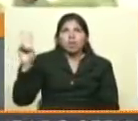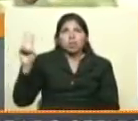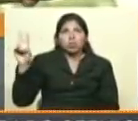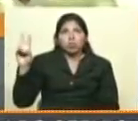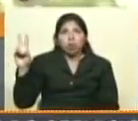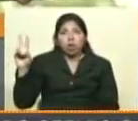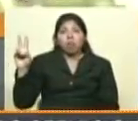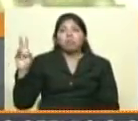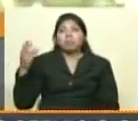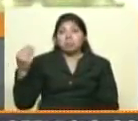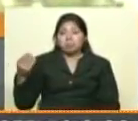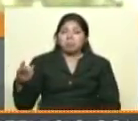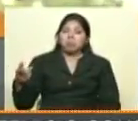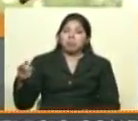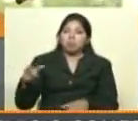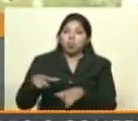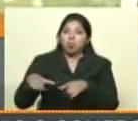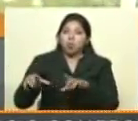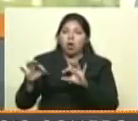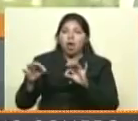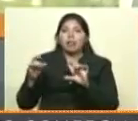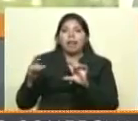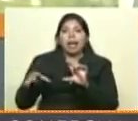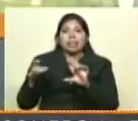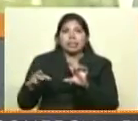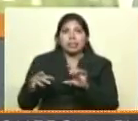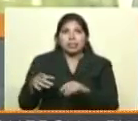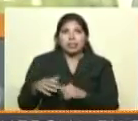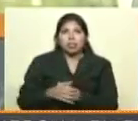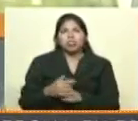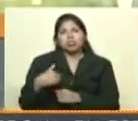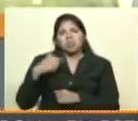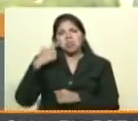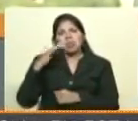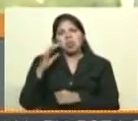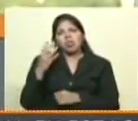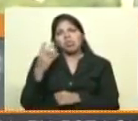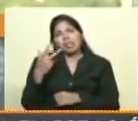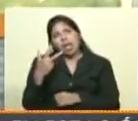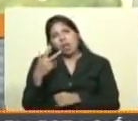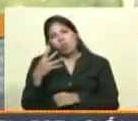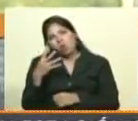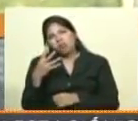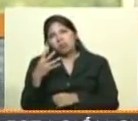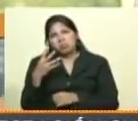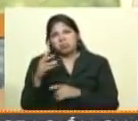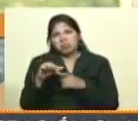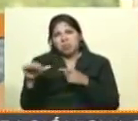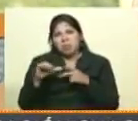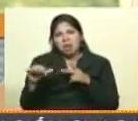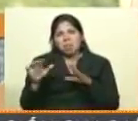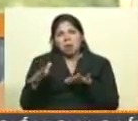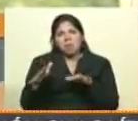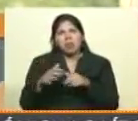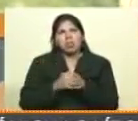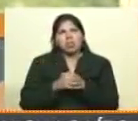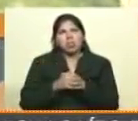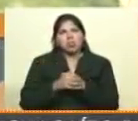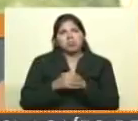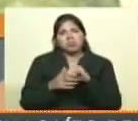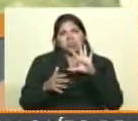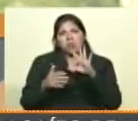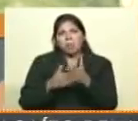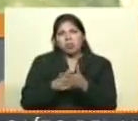Vamos a buen ritmo. Yo creo que en 3 semanas o 4 semanas llegamos a 5 millones o pasamos 5